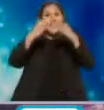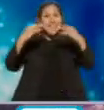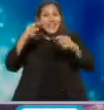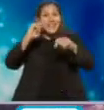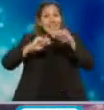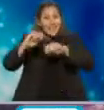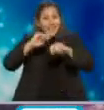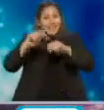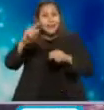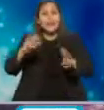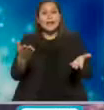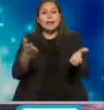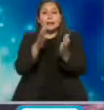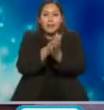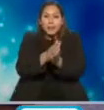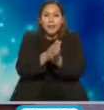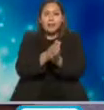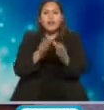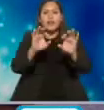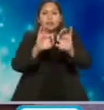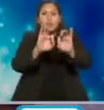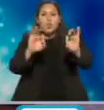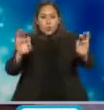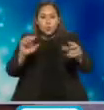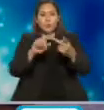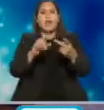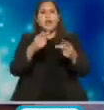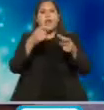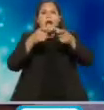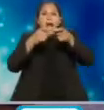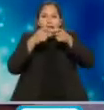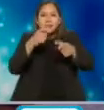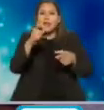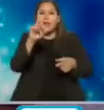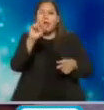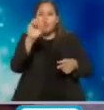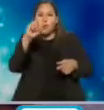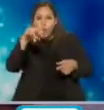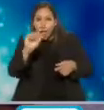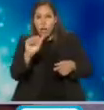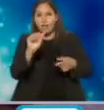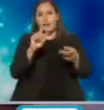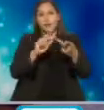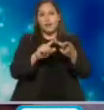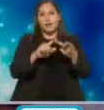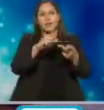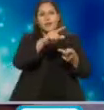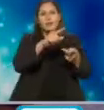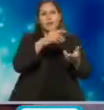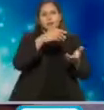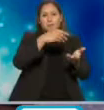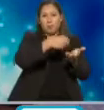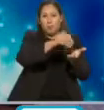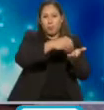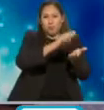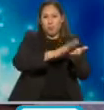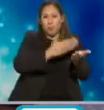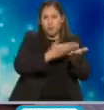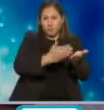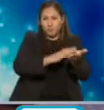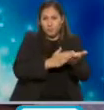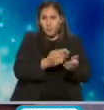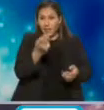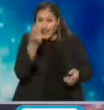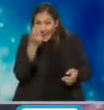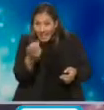quesadillas, al puesto de los churros, las donas, bueno, eso es de grasas, eso es de manteca, pero todas esas grasas